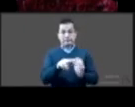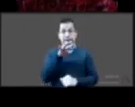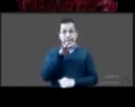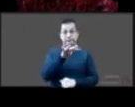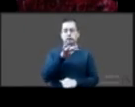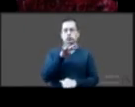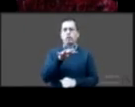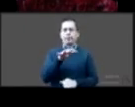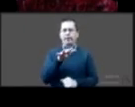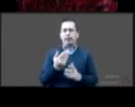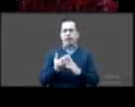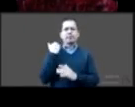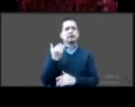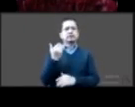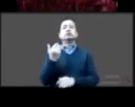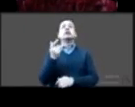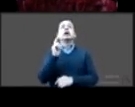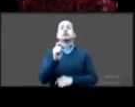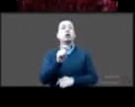hubo